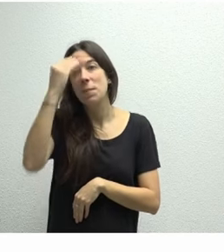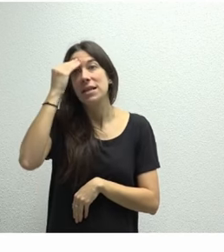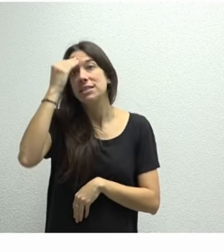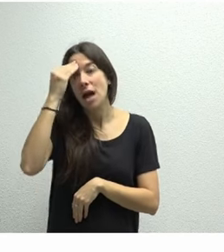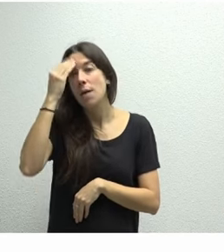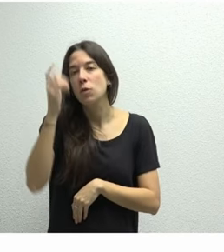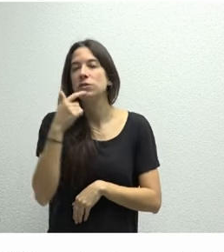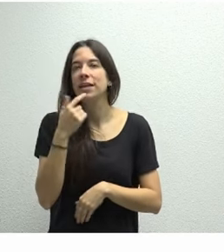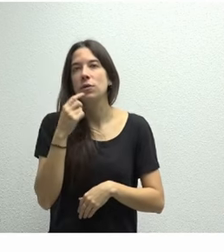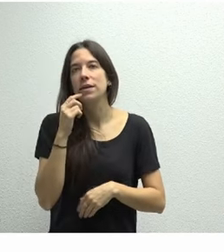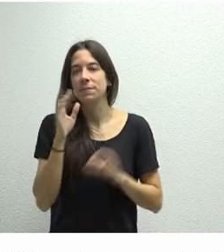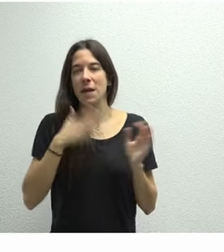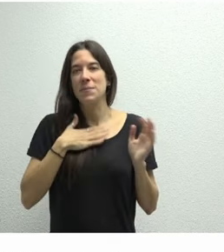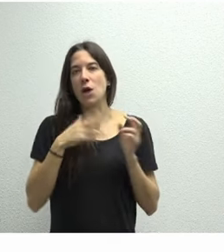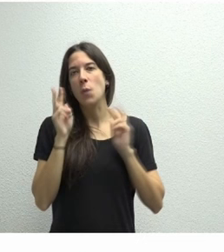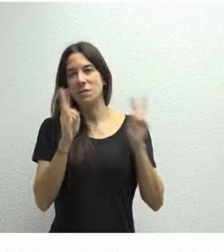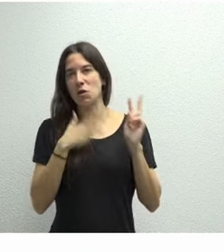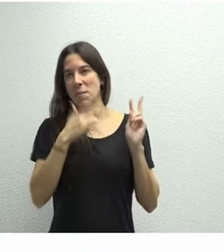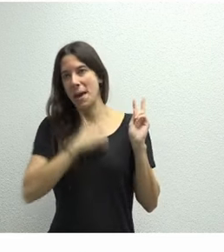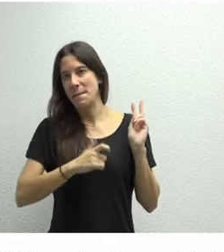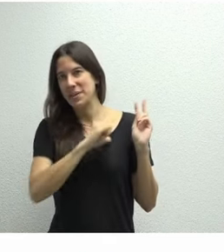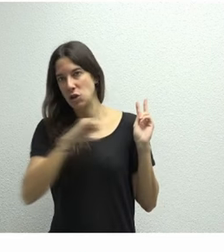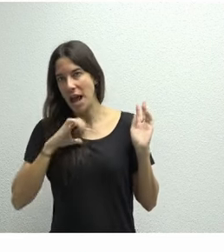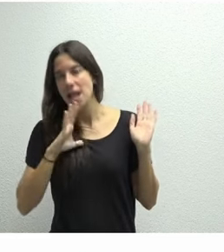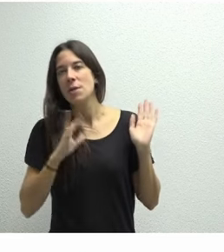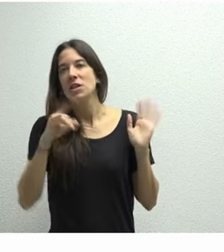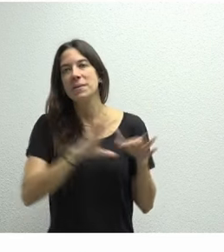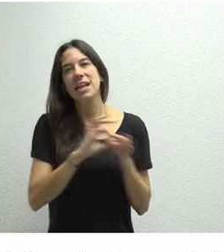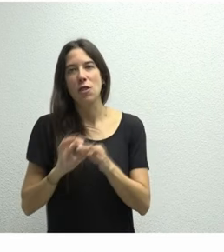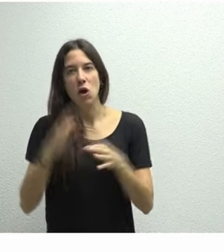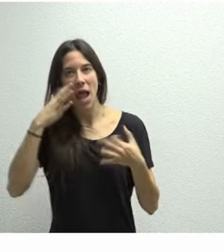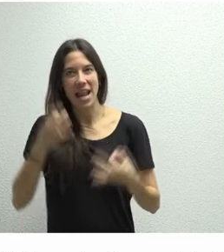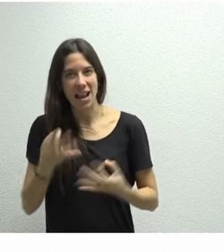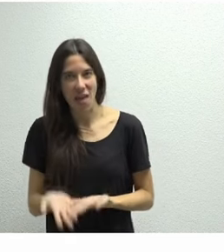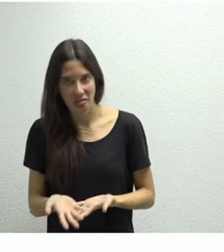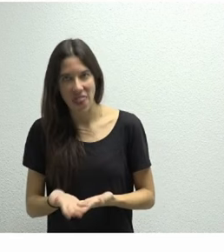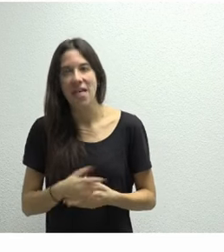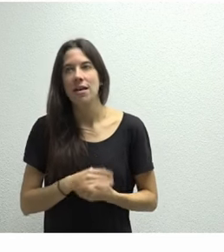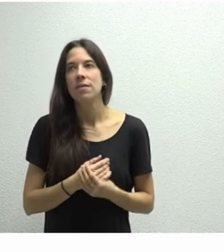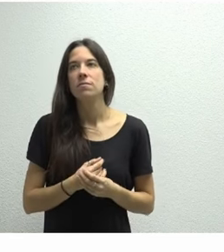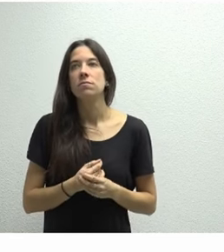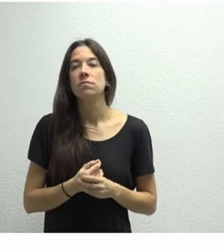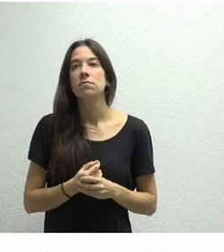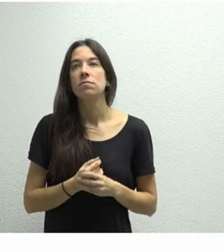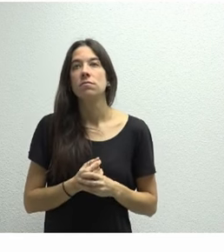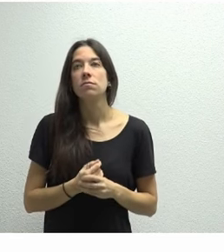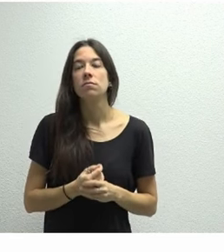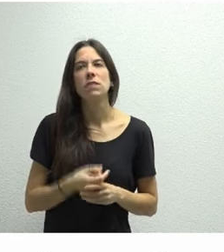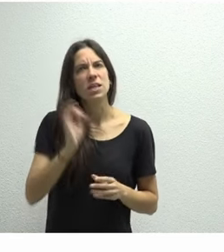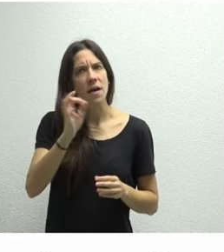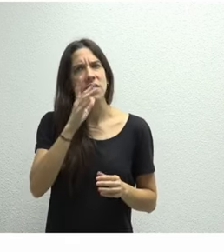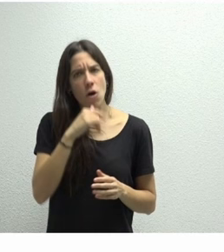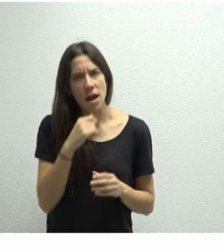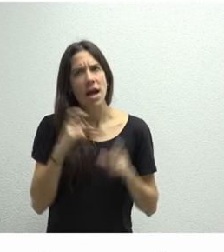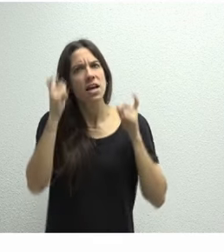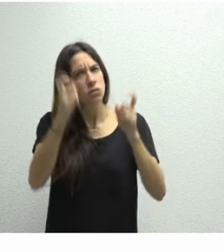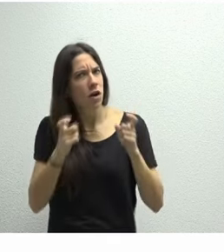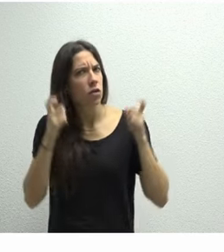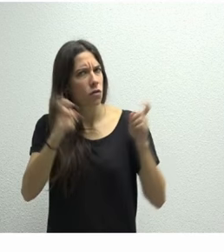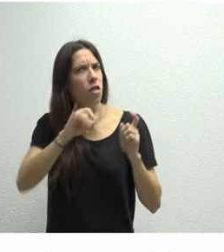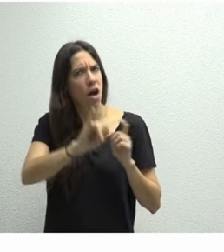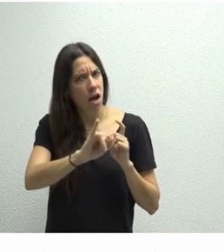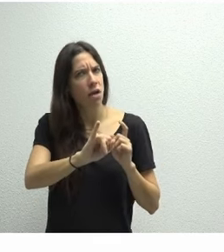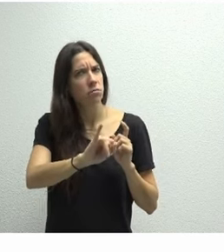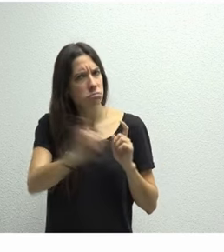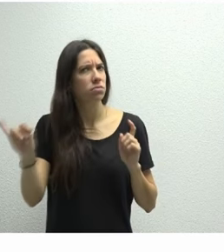observación personal pero que tiene que ver con la realidad no que se están como no puede ser de otra manera también no dedicando muchos esfuerzos a la